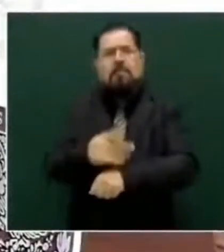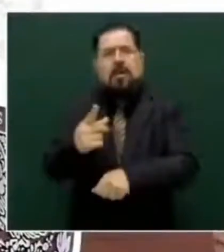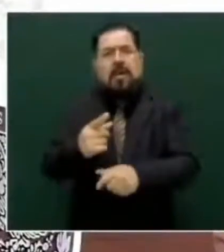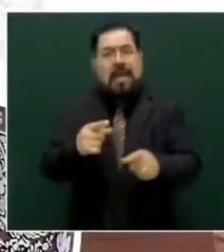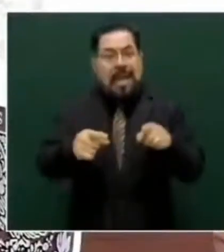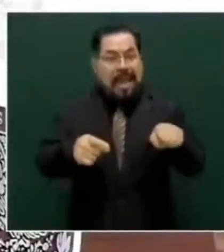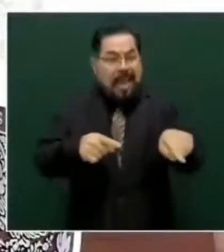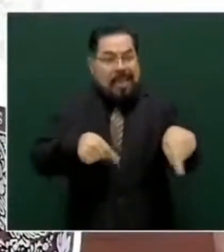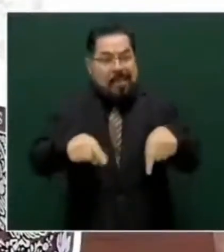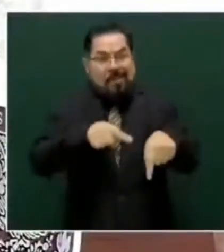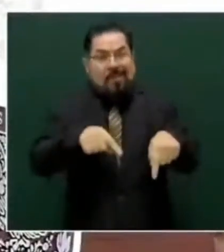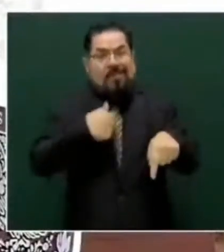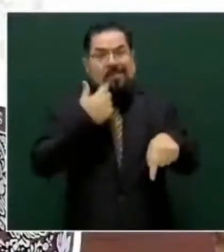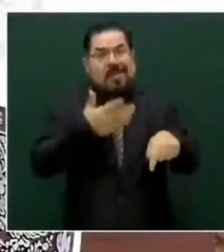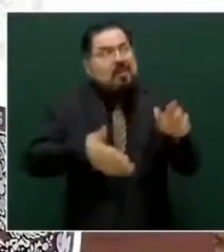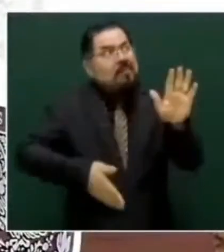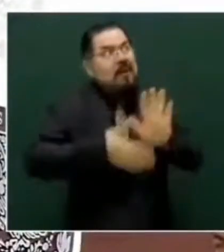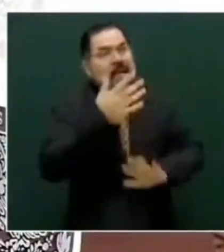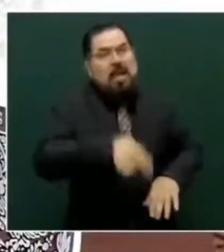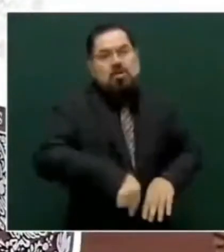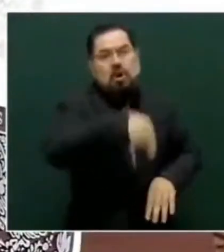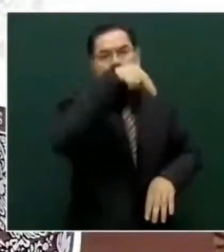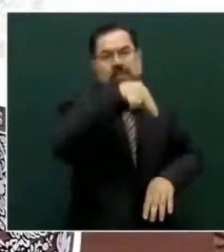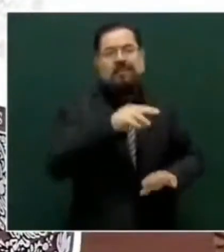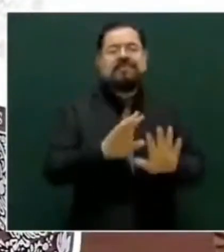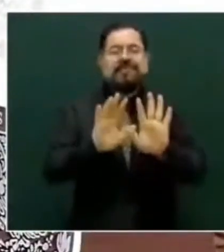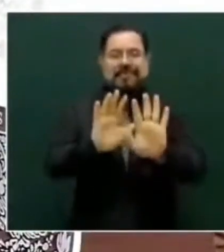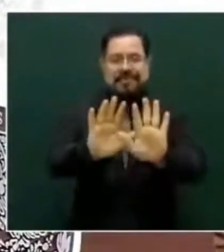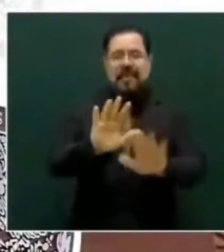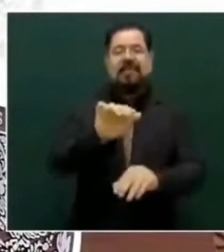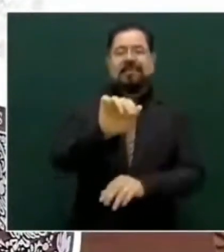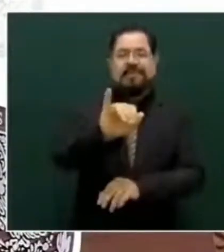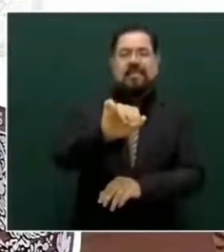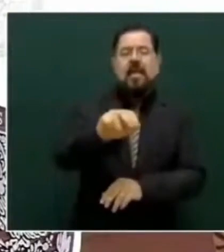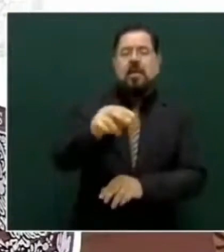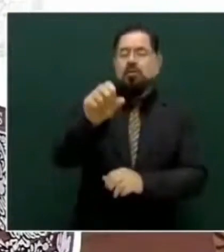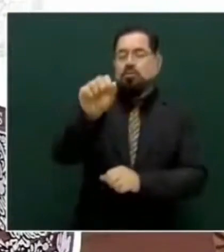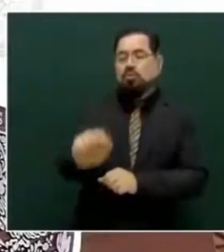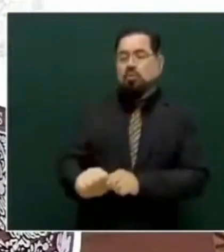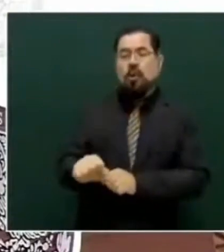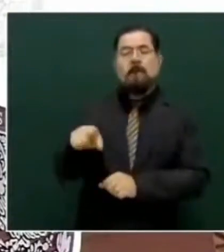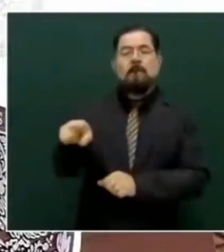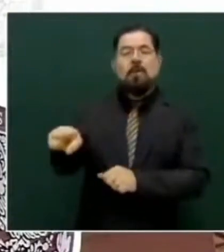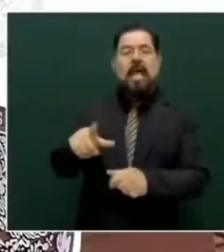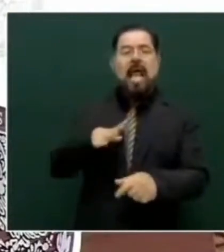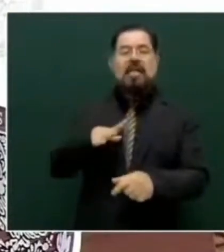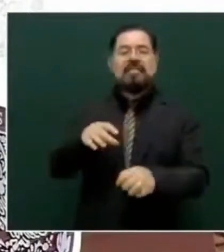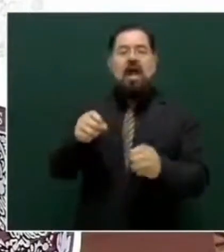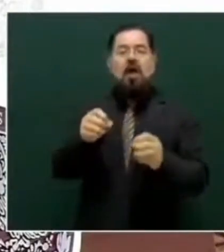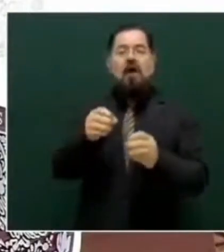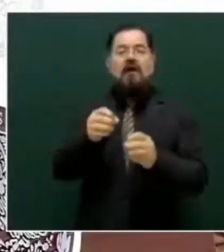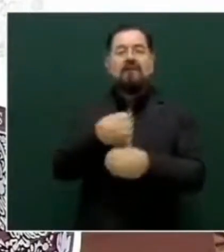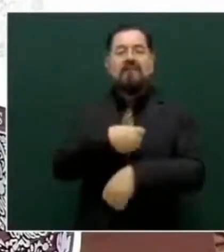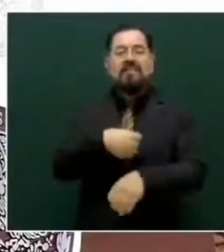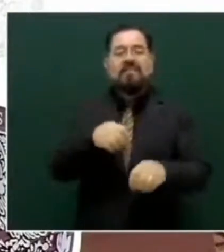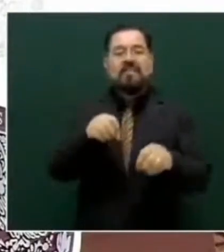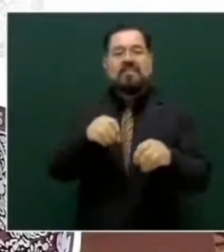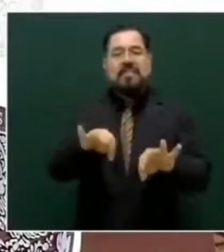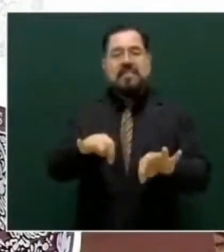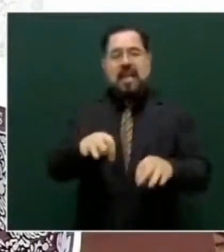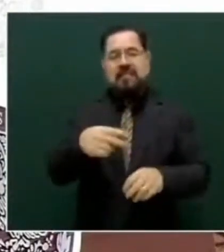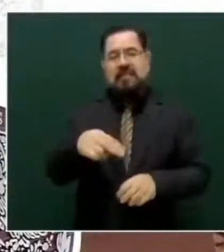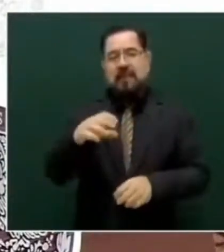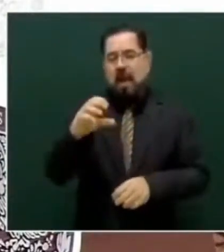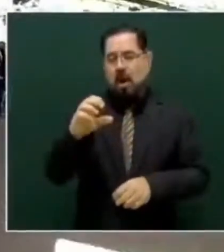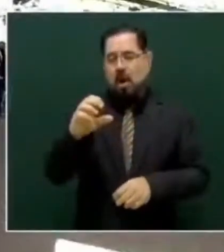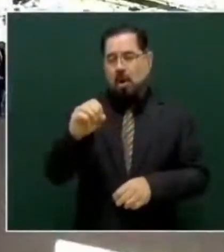ejemplo, las estaciones migratorias de la Comar, para que puedan tramitar también sus solicitudes de refugio. Esas están más en el sur que en el